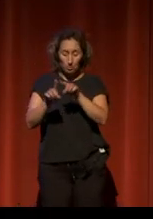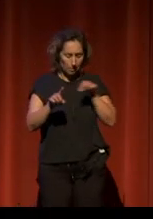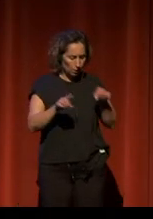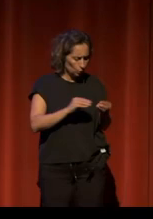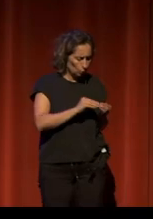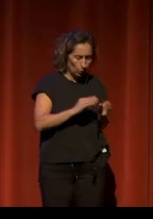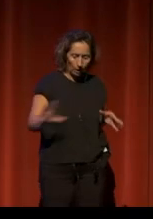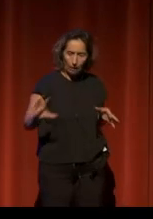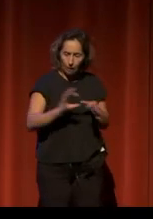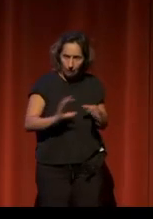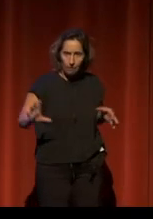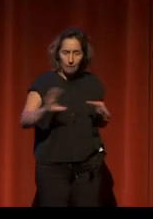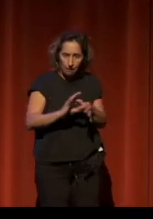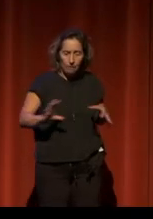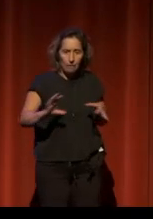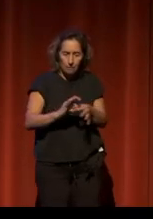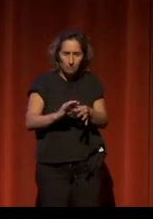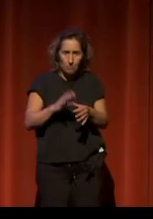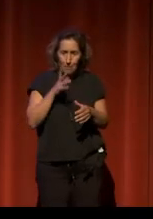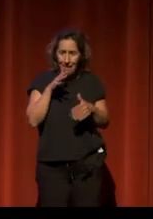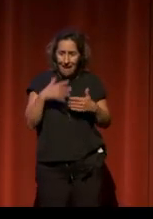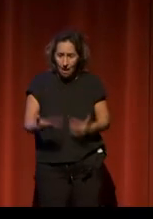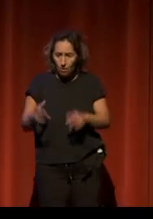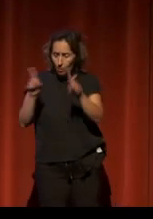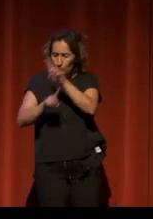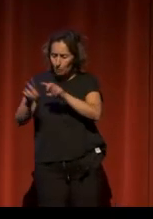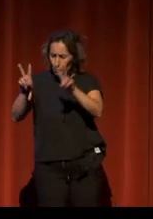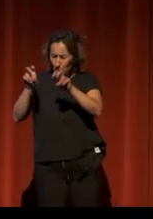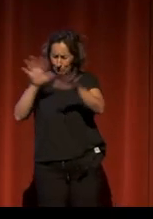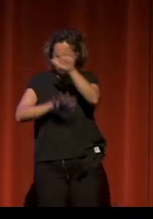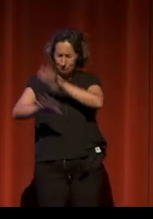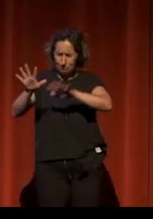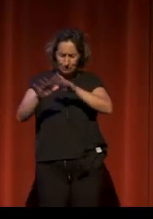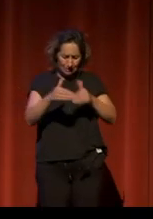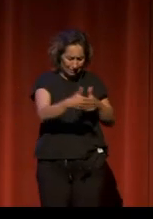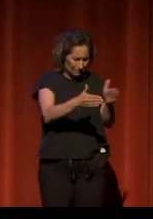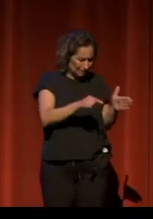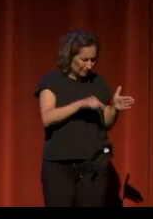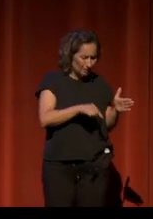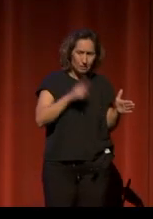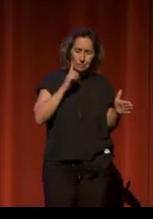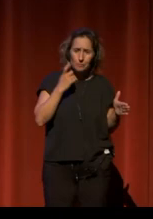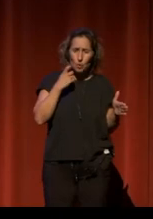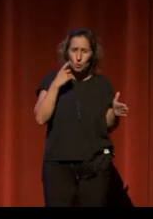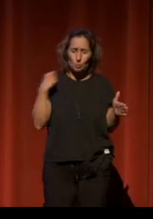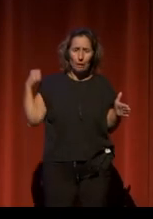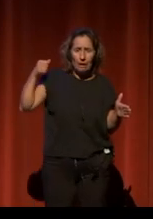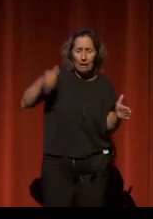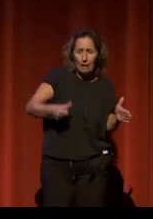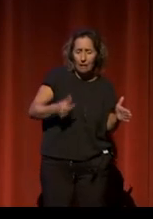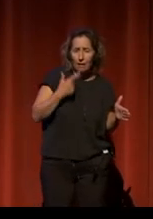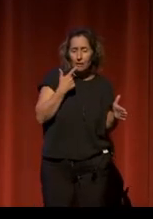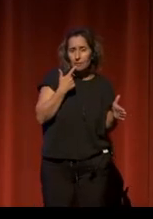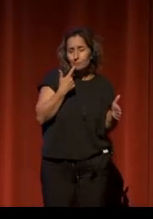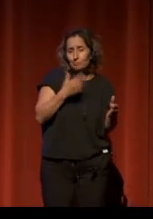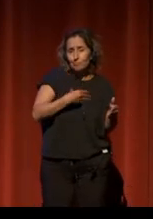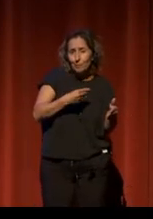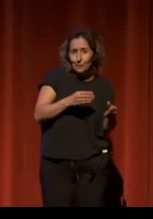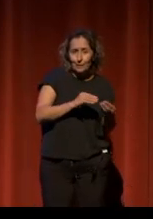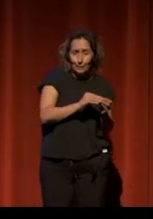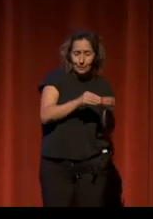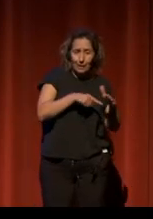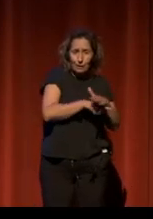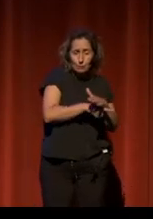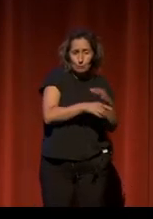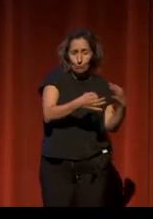haciendo aguas es cada vez más ineficiente frente a estos nuevos problemas complejos no esa caja de herramientas de amos vulgarmente burocracia Y responde